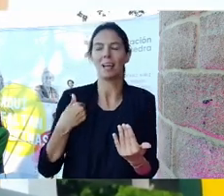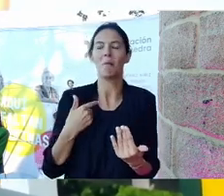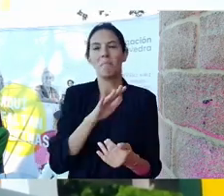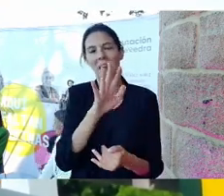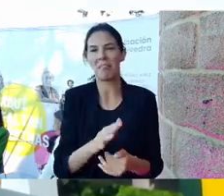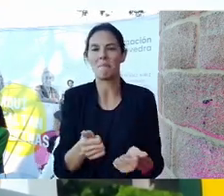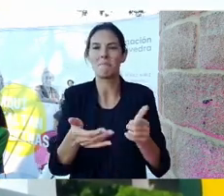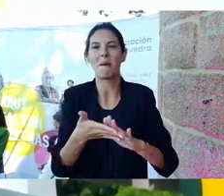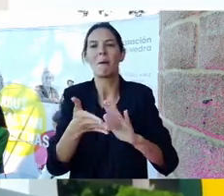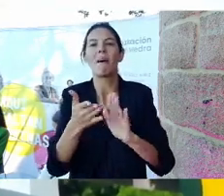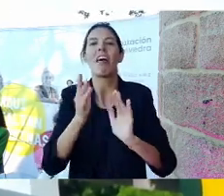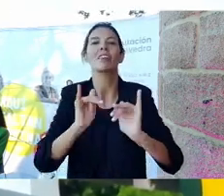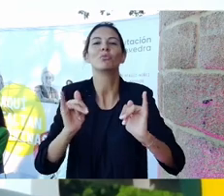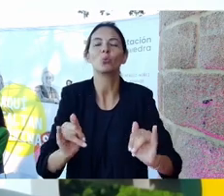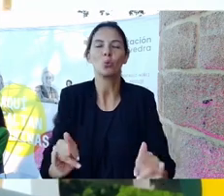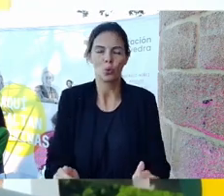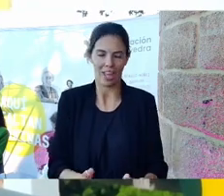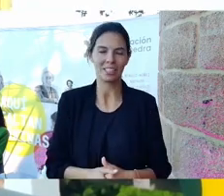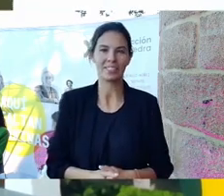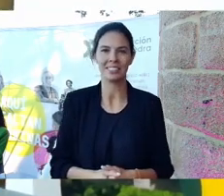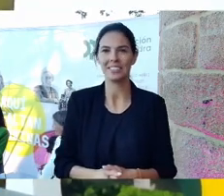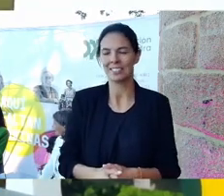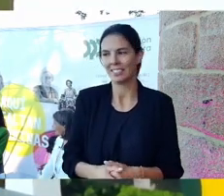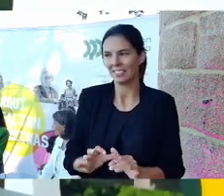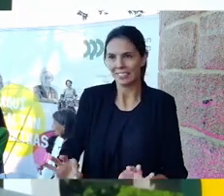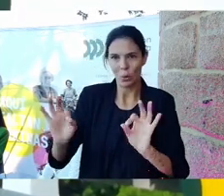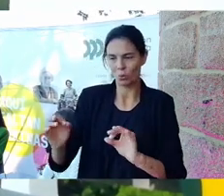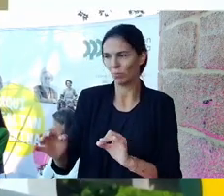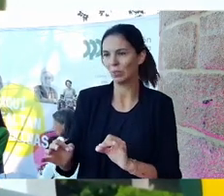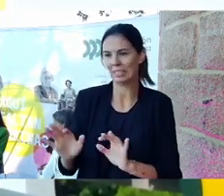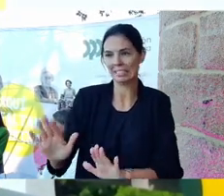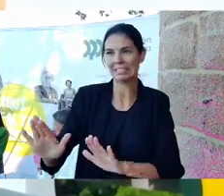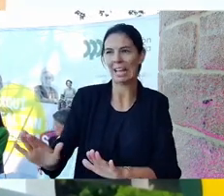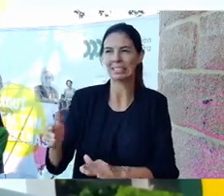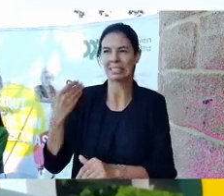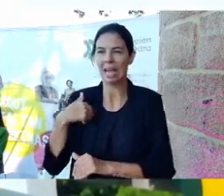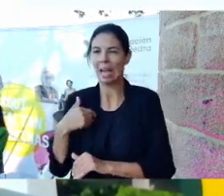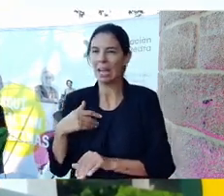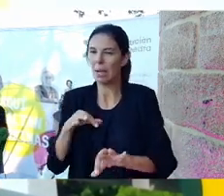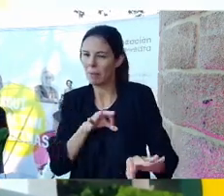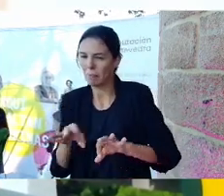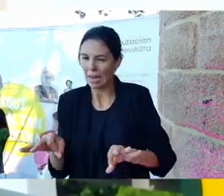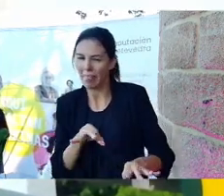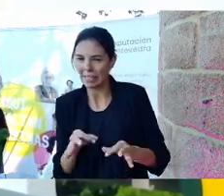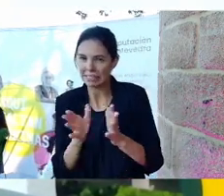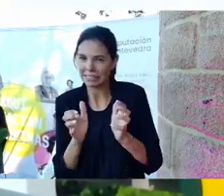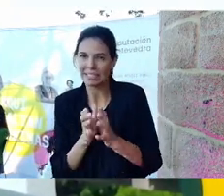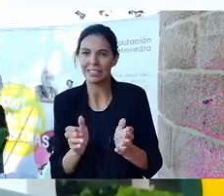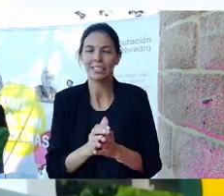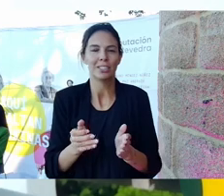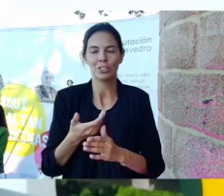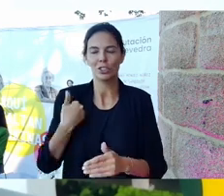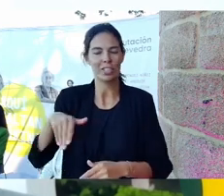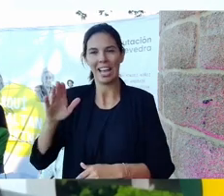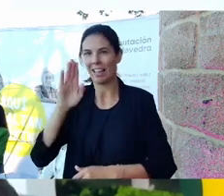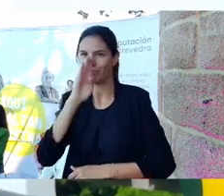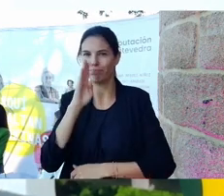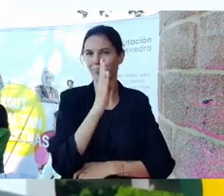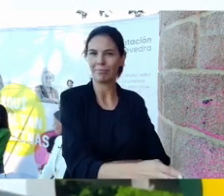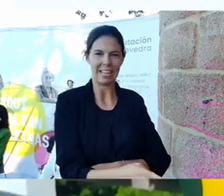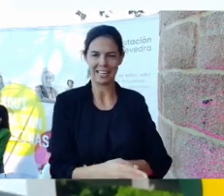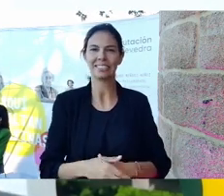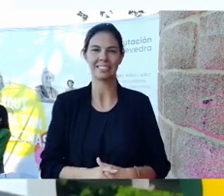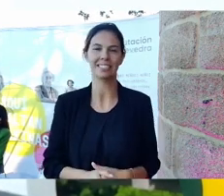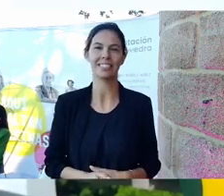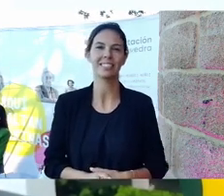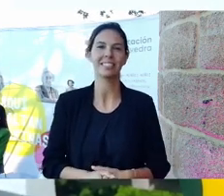conversa creo que oímos disfrutar moitísimo, sobre todo elas que están aí xa enzarzadísimas. Eu vou